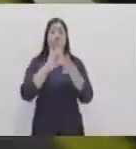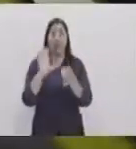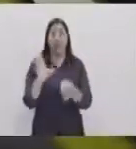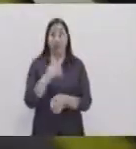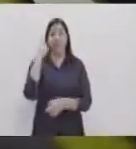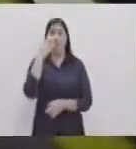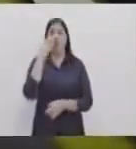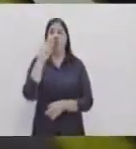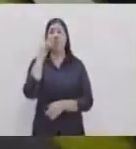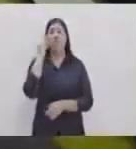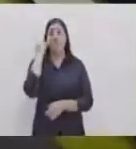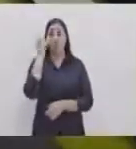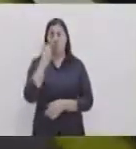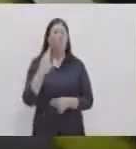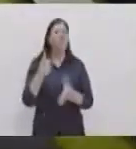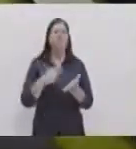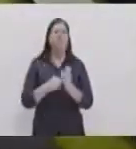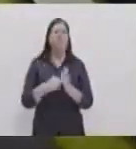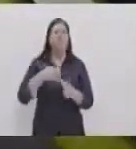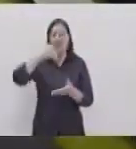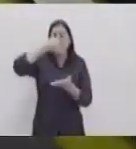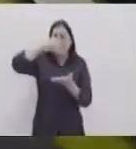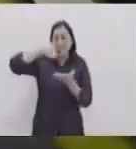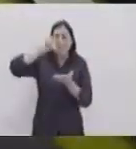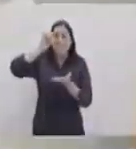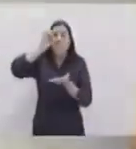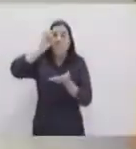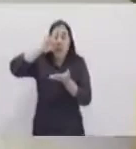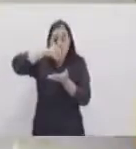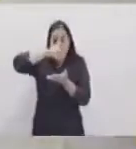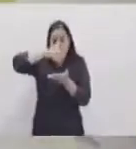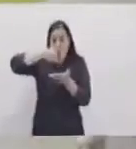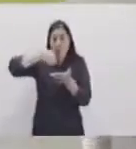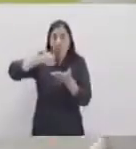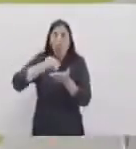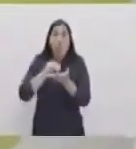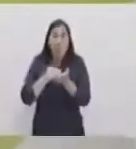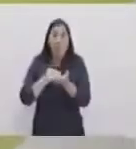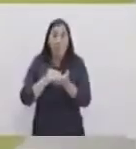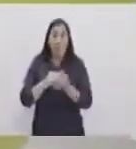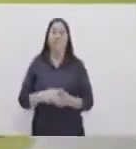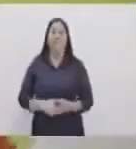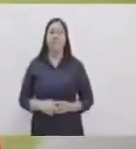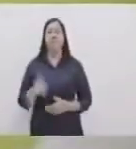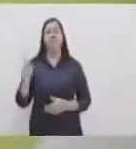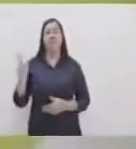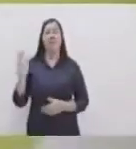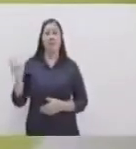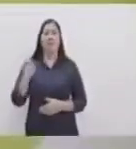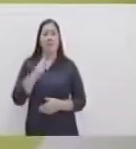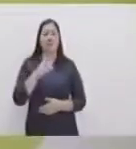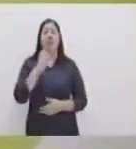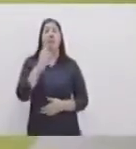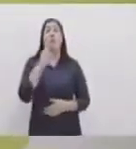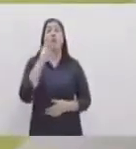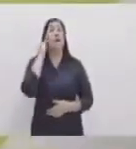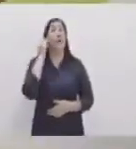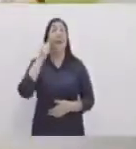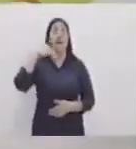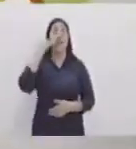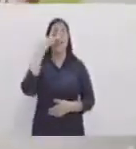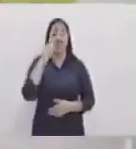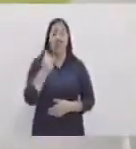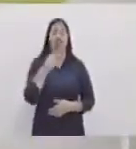pues en este caso, sí entra dentro de la nomenclatura inorgánica. Este es un compuesto formado